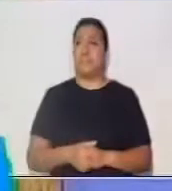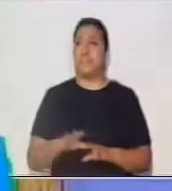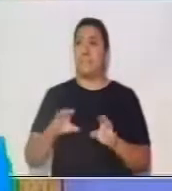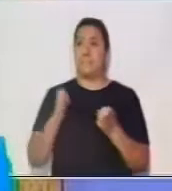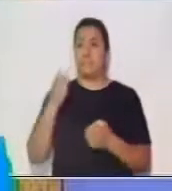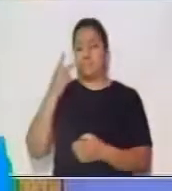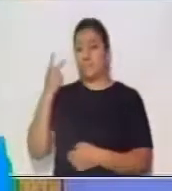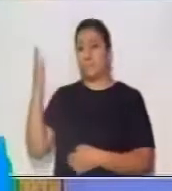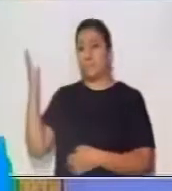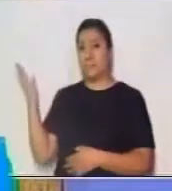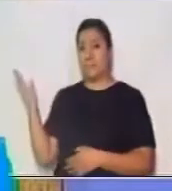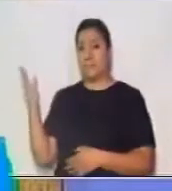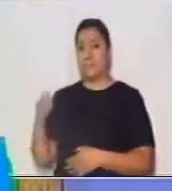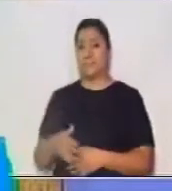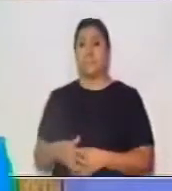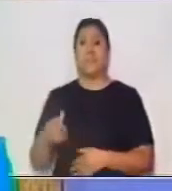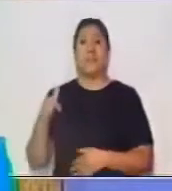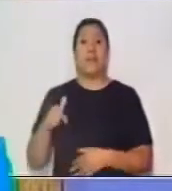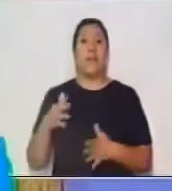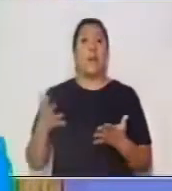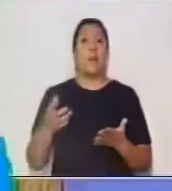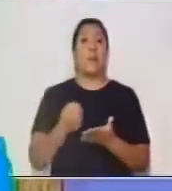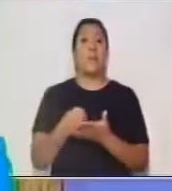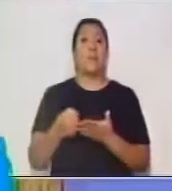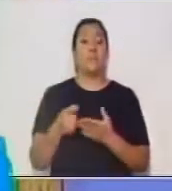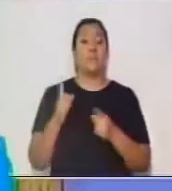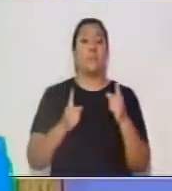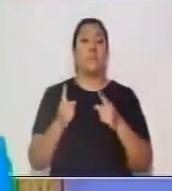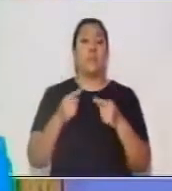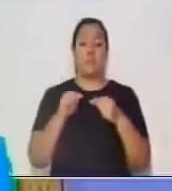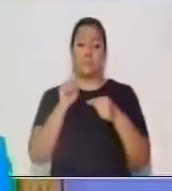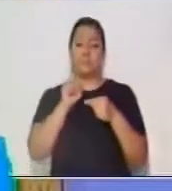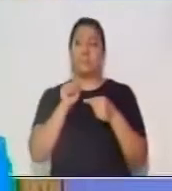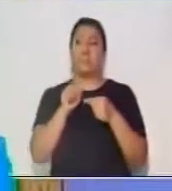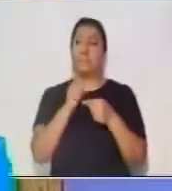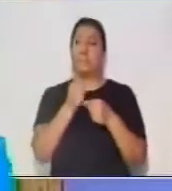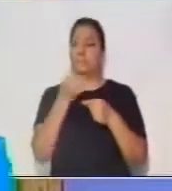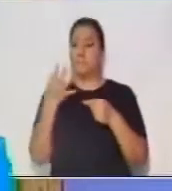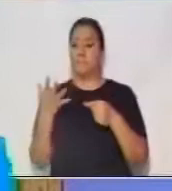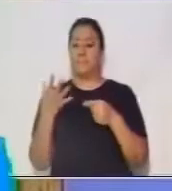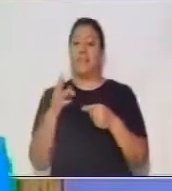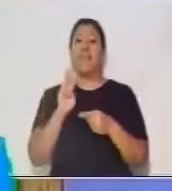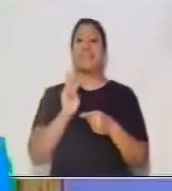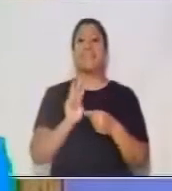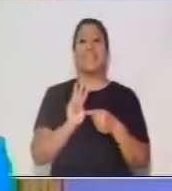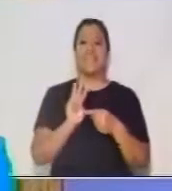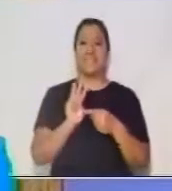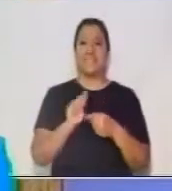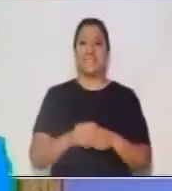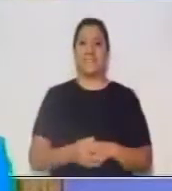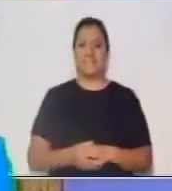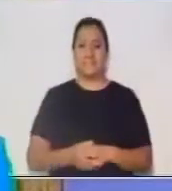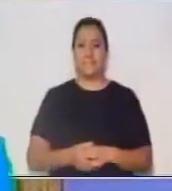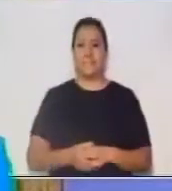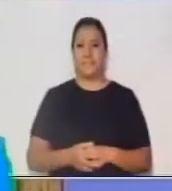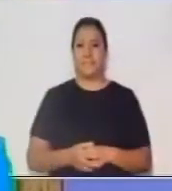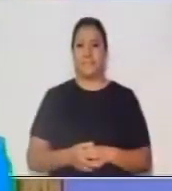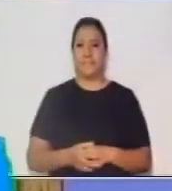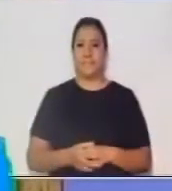¿Te quejas de tu sueldo? Pero es mío. Es un dinero que yo gano. No seas